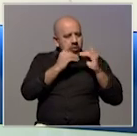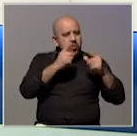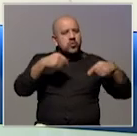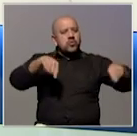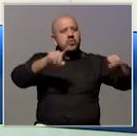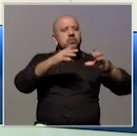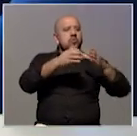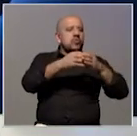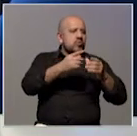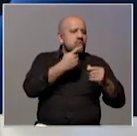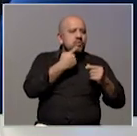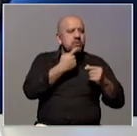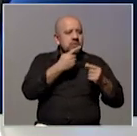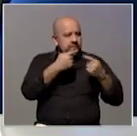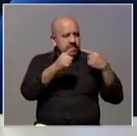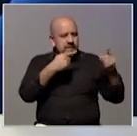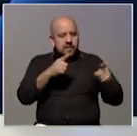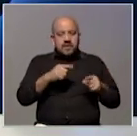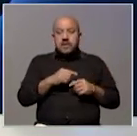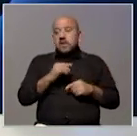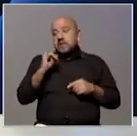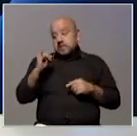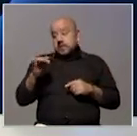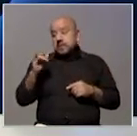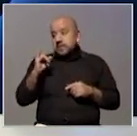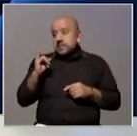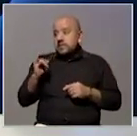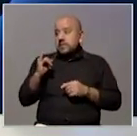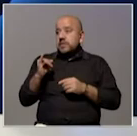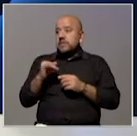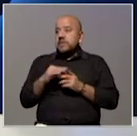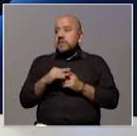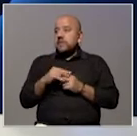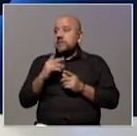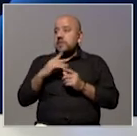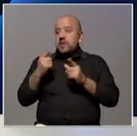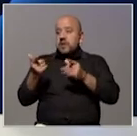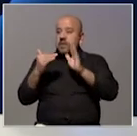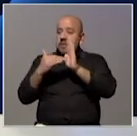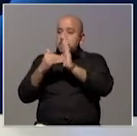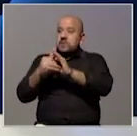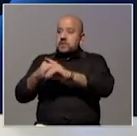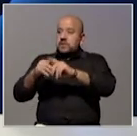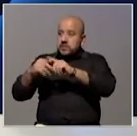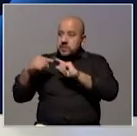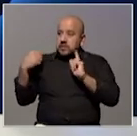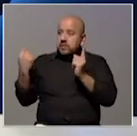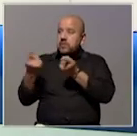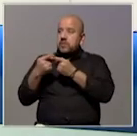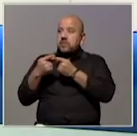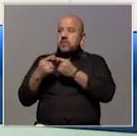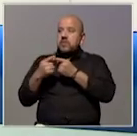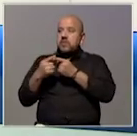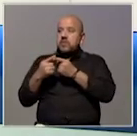bancadas opositoras y bueno sí representas a toda la junta y